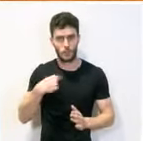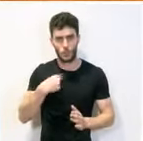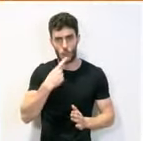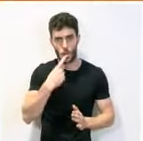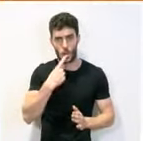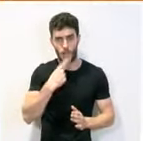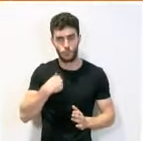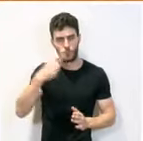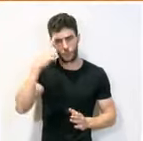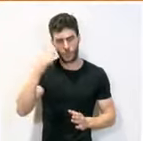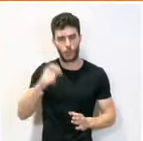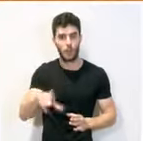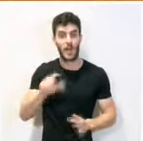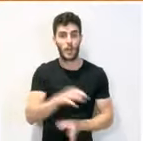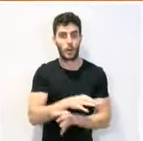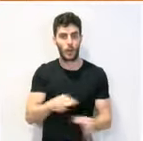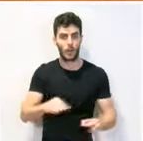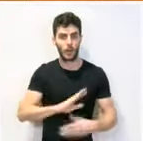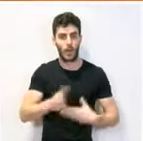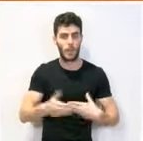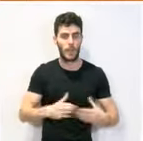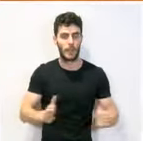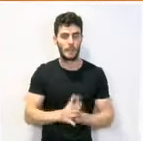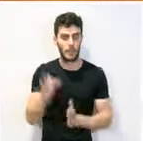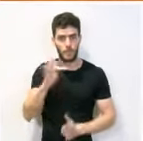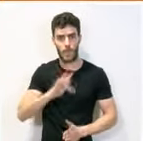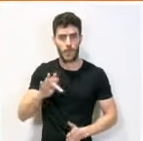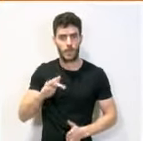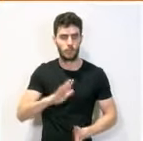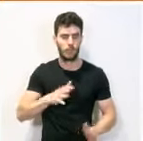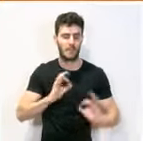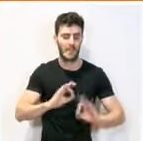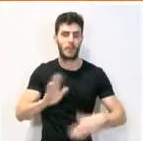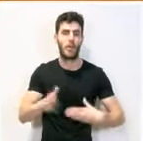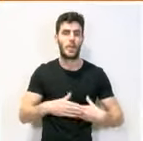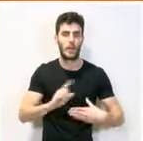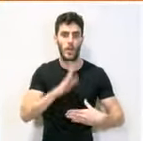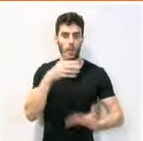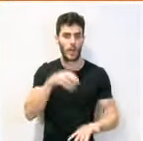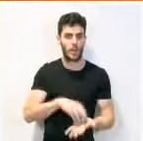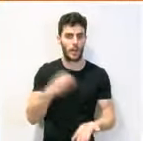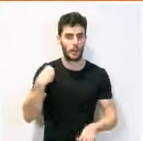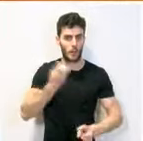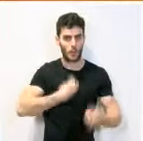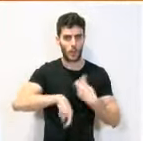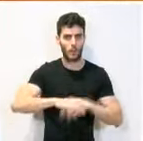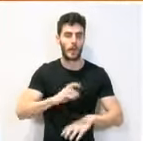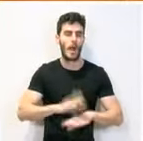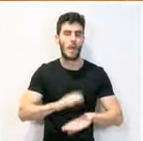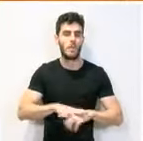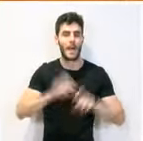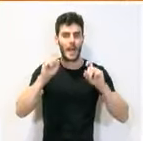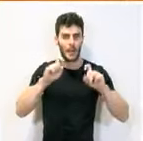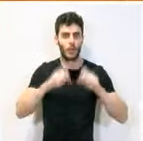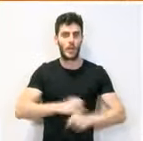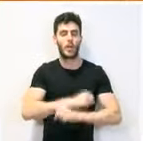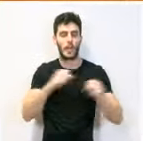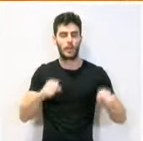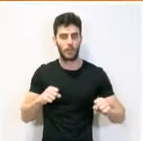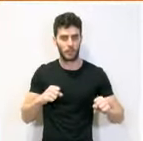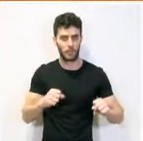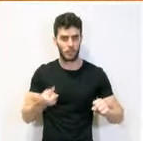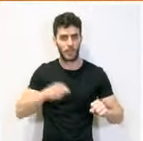que ha sido un acierto el cierre del San Francisco, que no es exactamente un cierre porque ese centro va a ser reutilizado para la educación de adultos, que